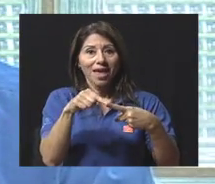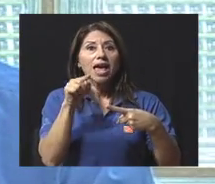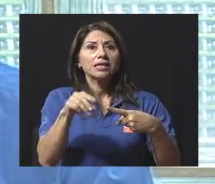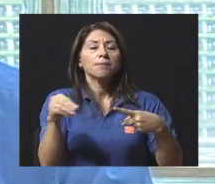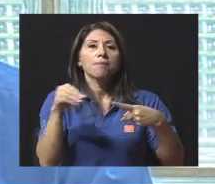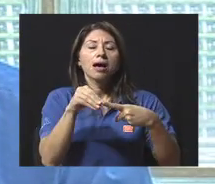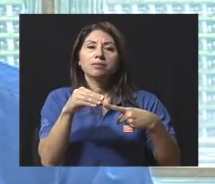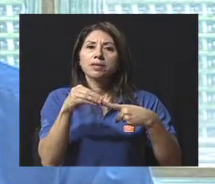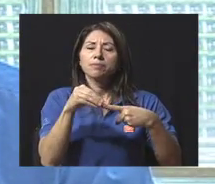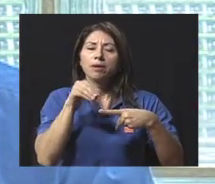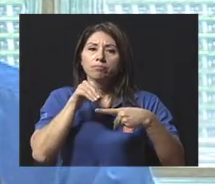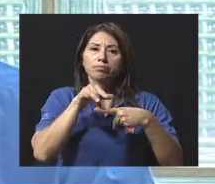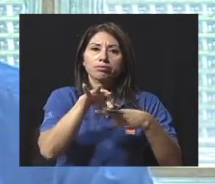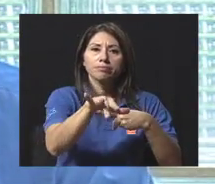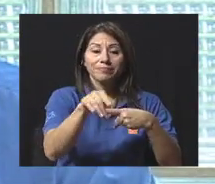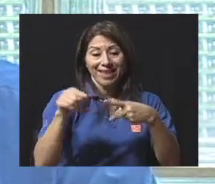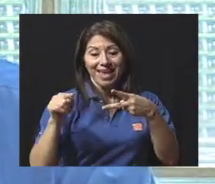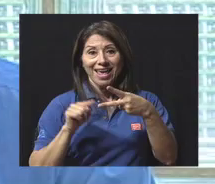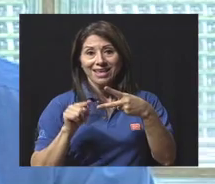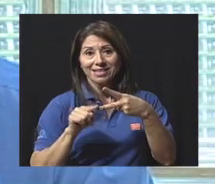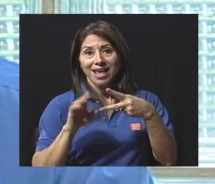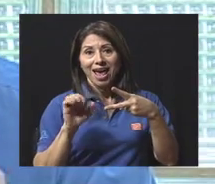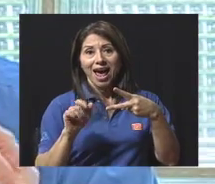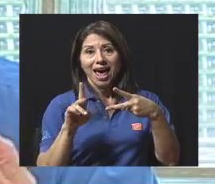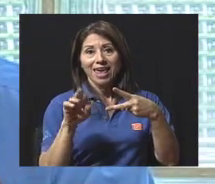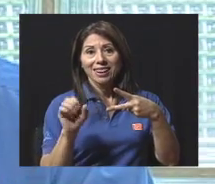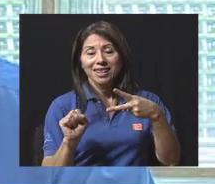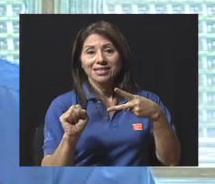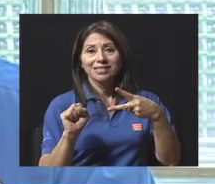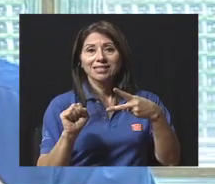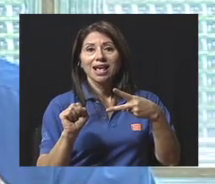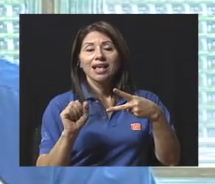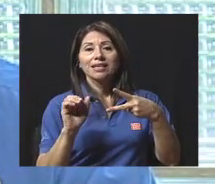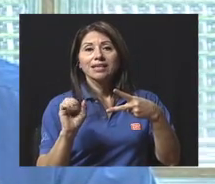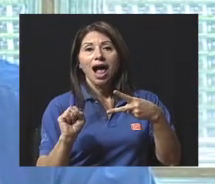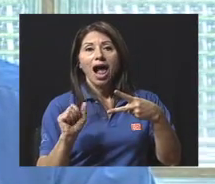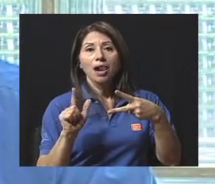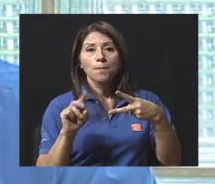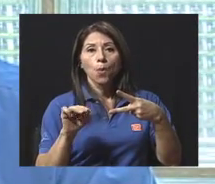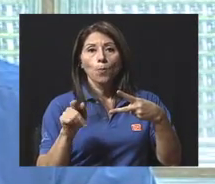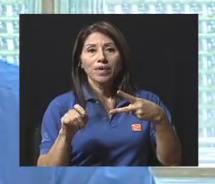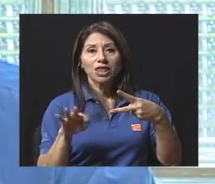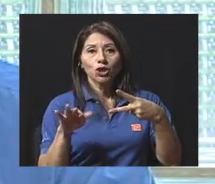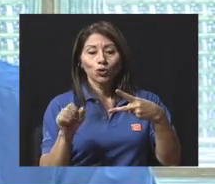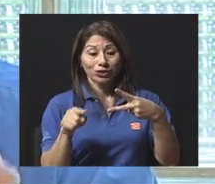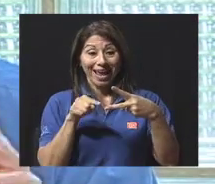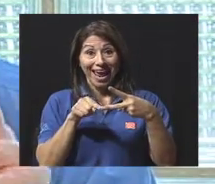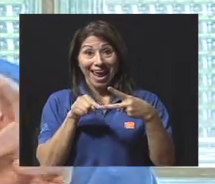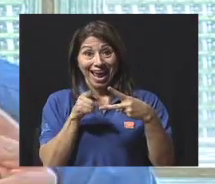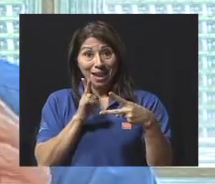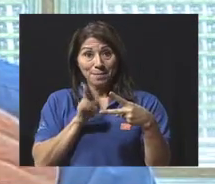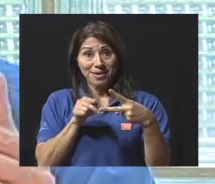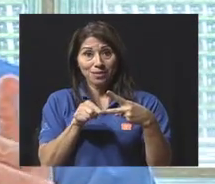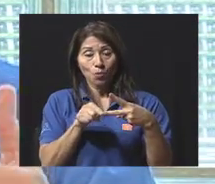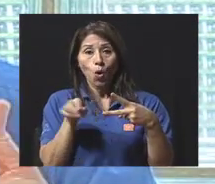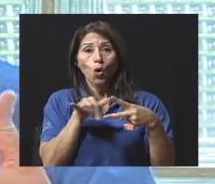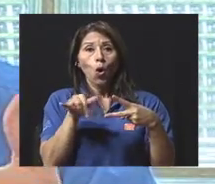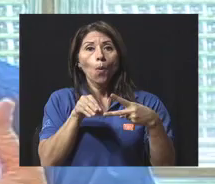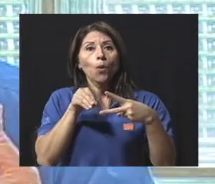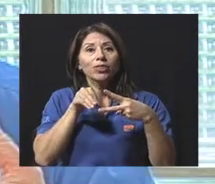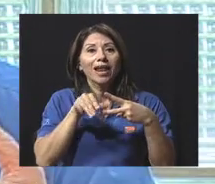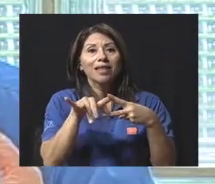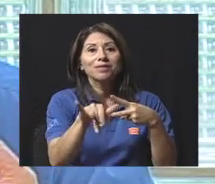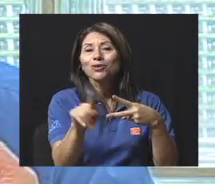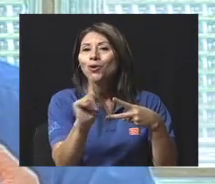ad albopictus el Prim hermano el como transmisor no es tan bueno tiene poca competencia vectorial Ese es el término técnico que